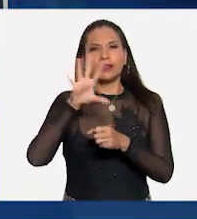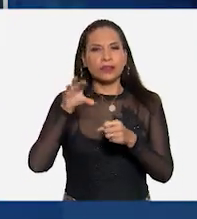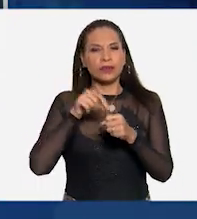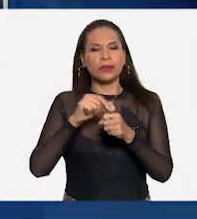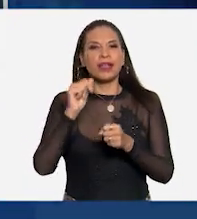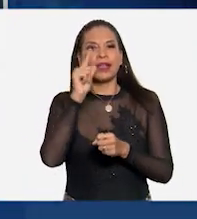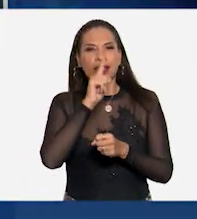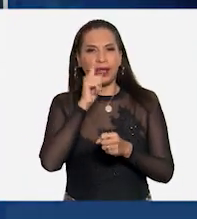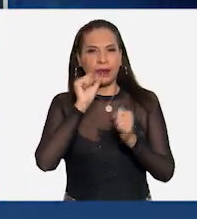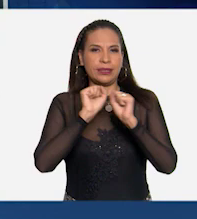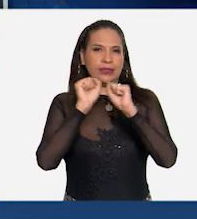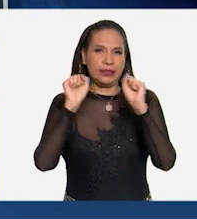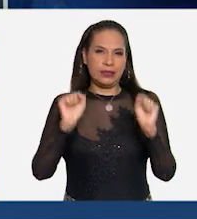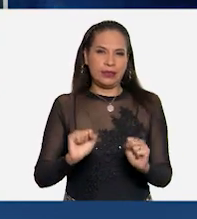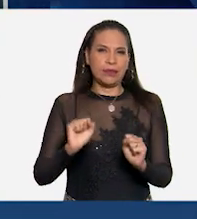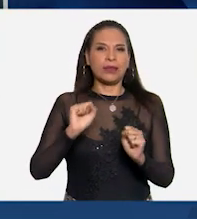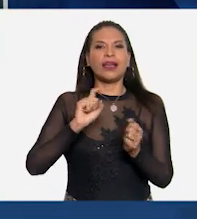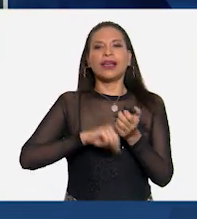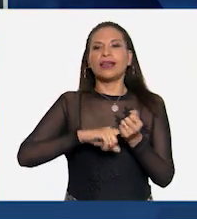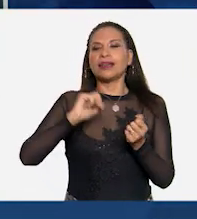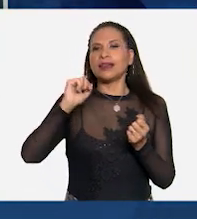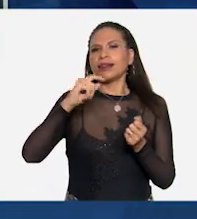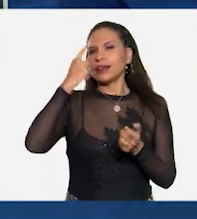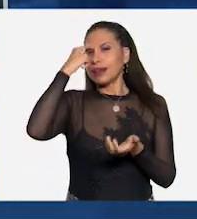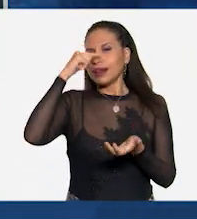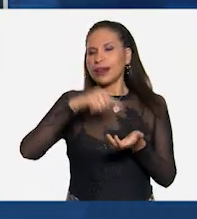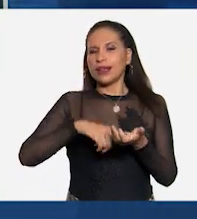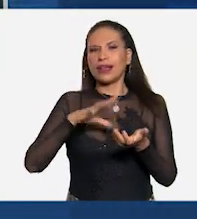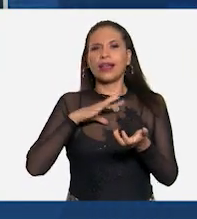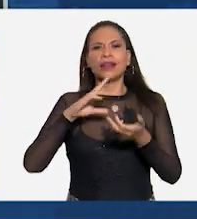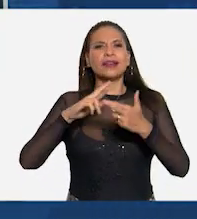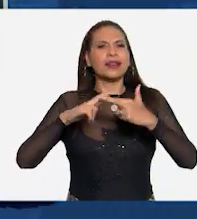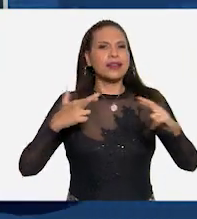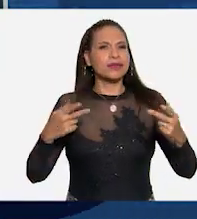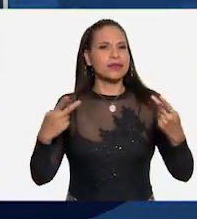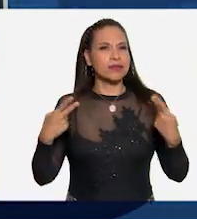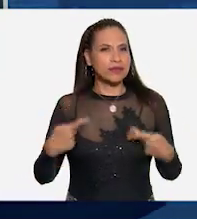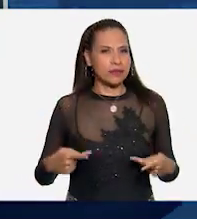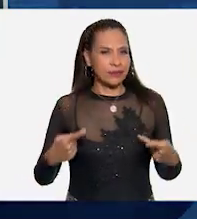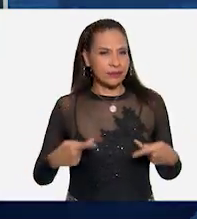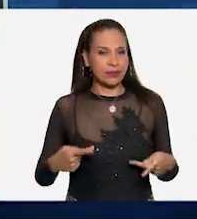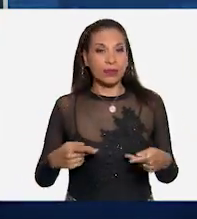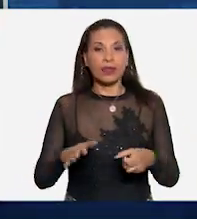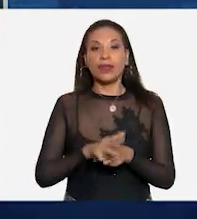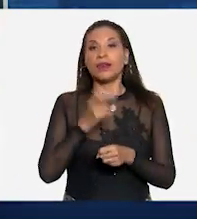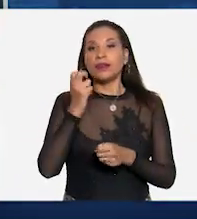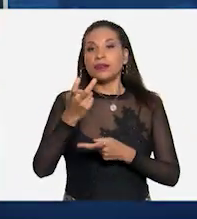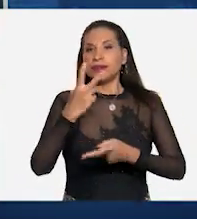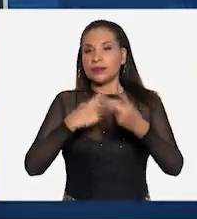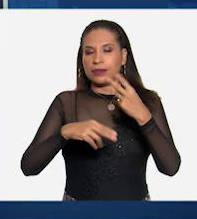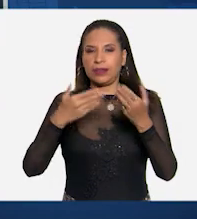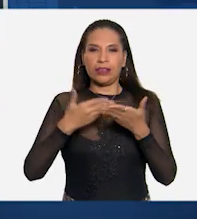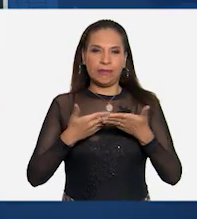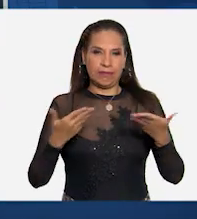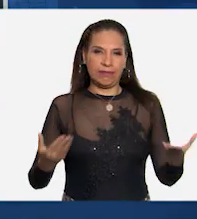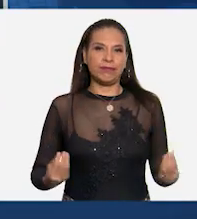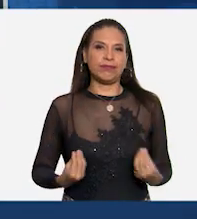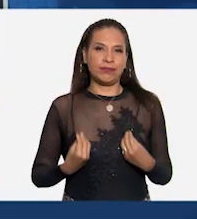se reestructura el sistema de creencias, se reestructura las relaciones personales. Y eso llega hasta nuestros